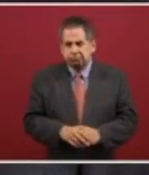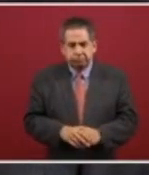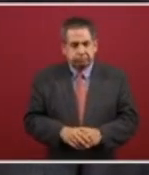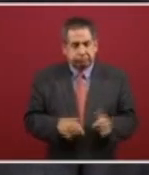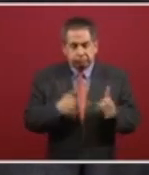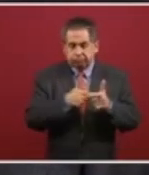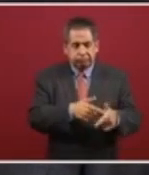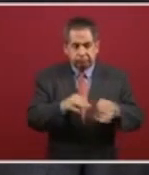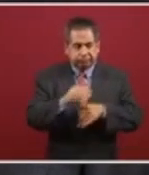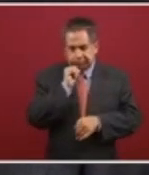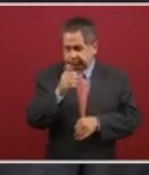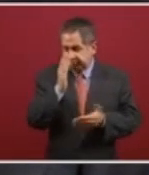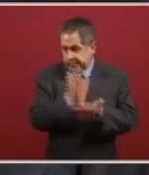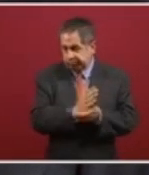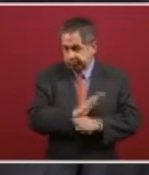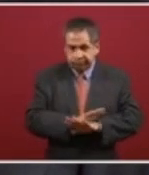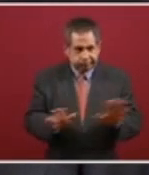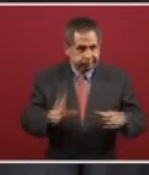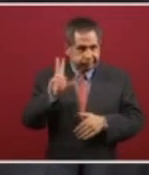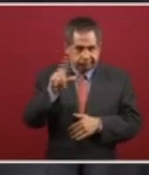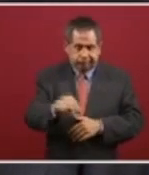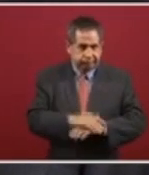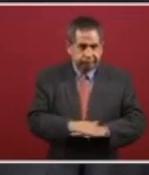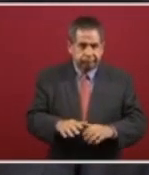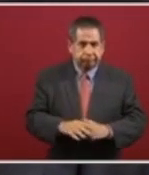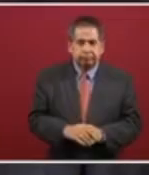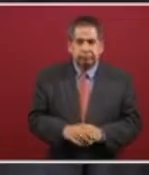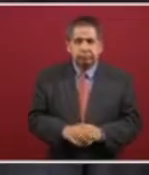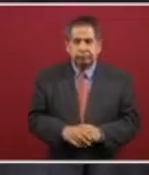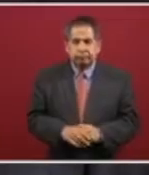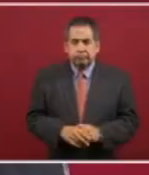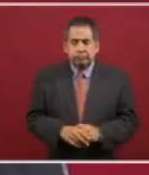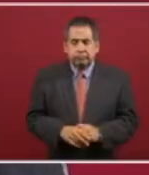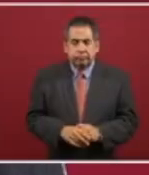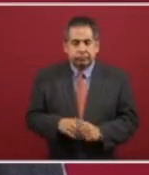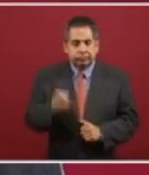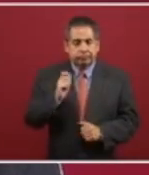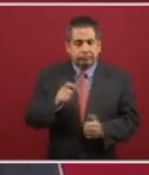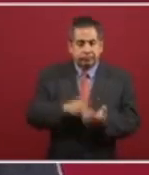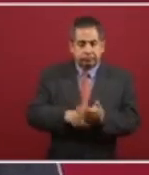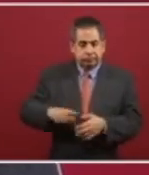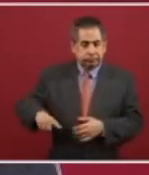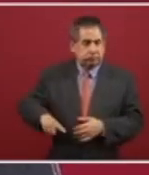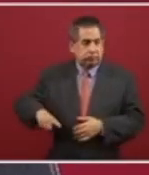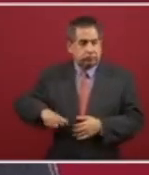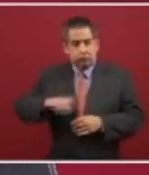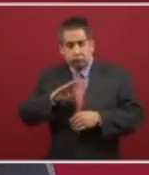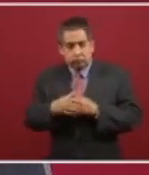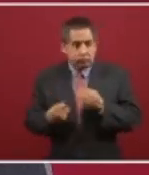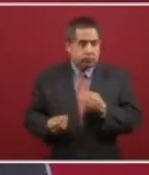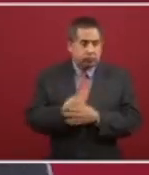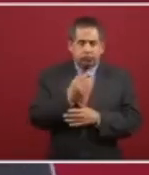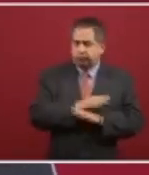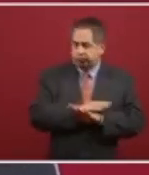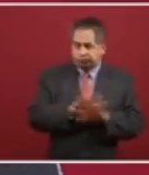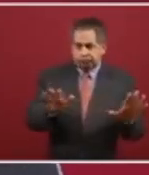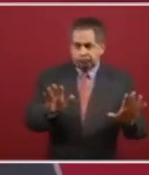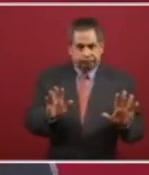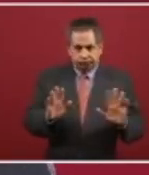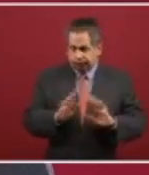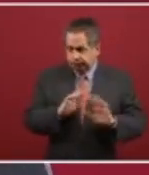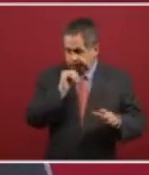trabajar, laborar en el gobierno nuevo, en el actual